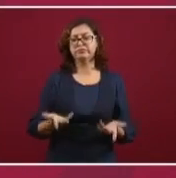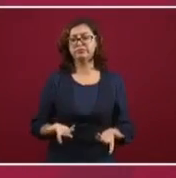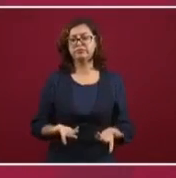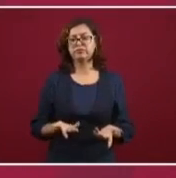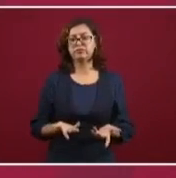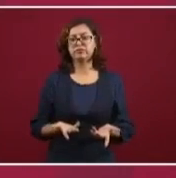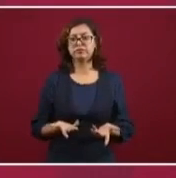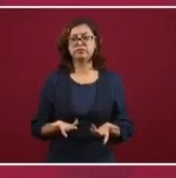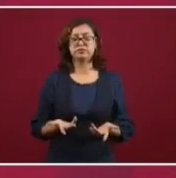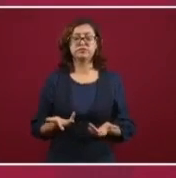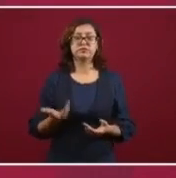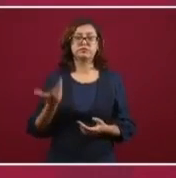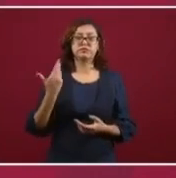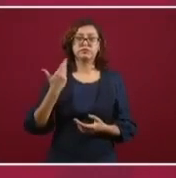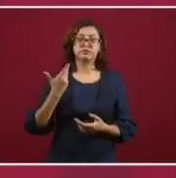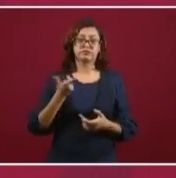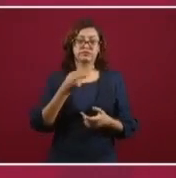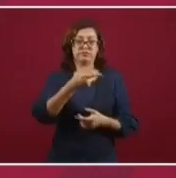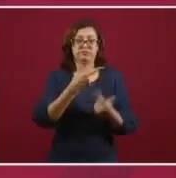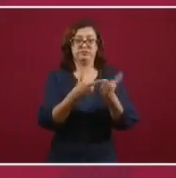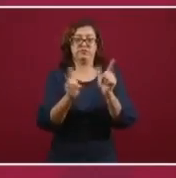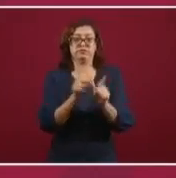el partido gobernante.